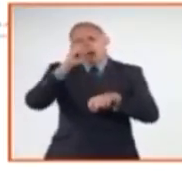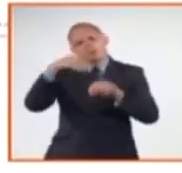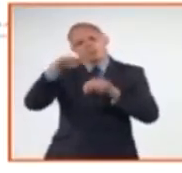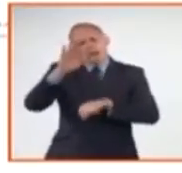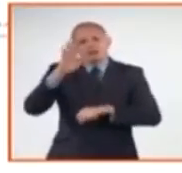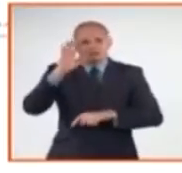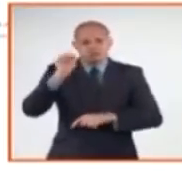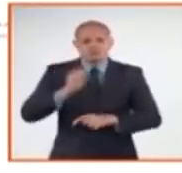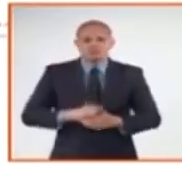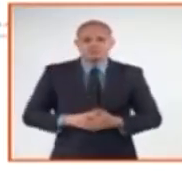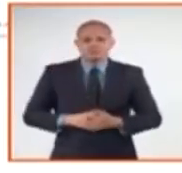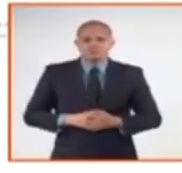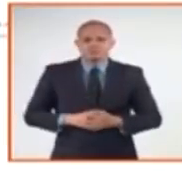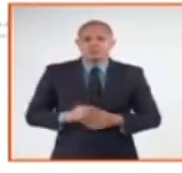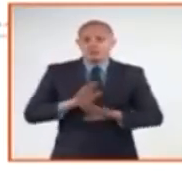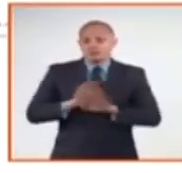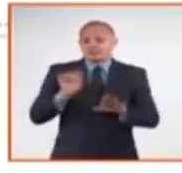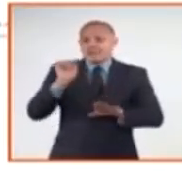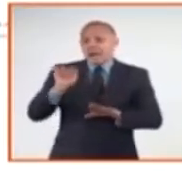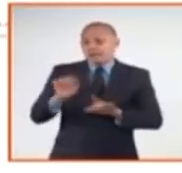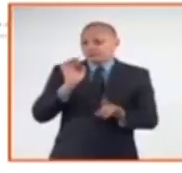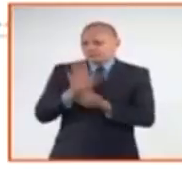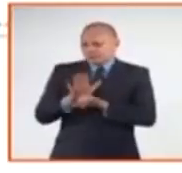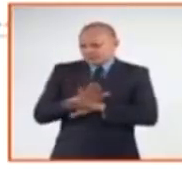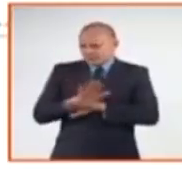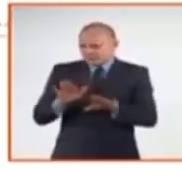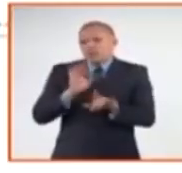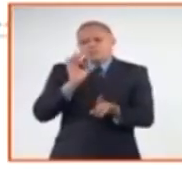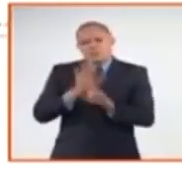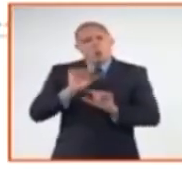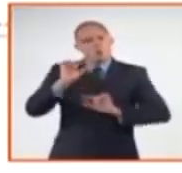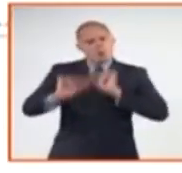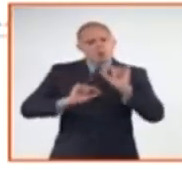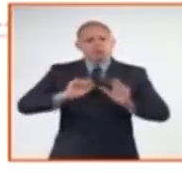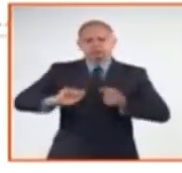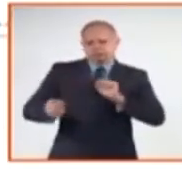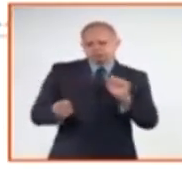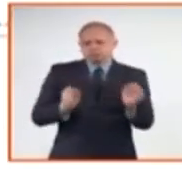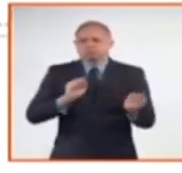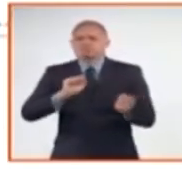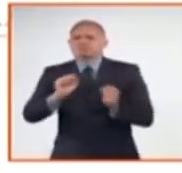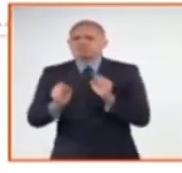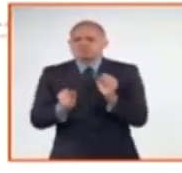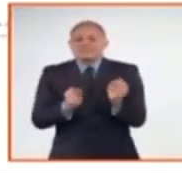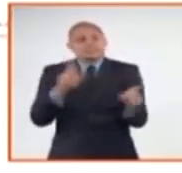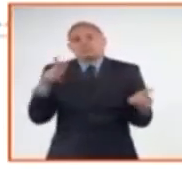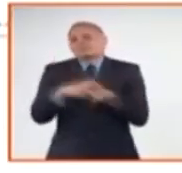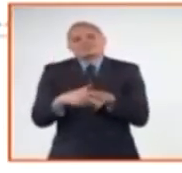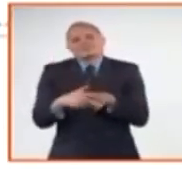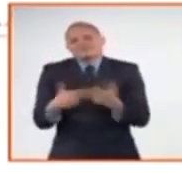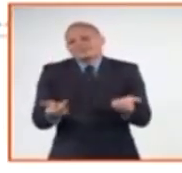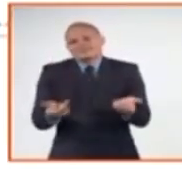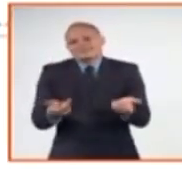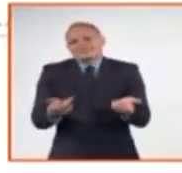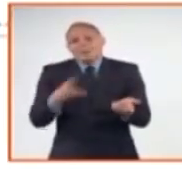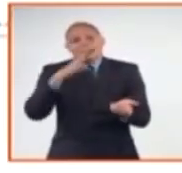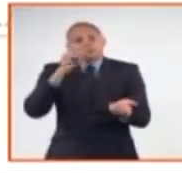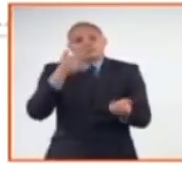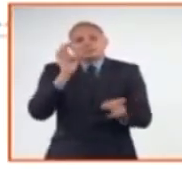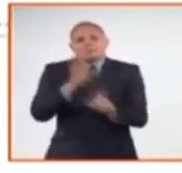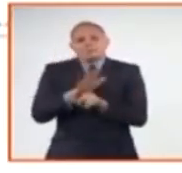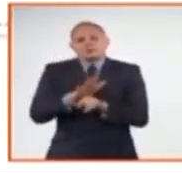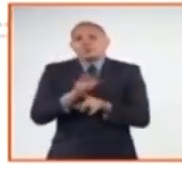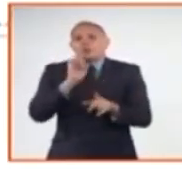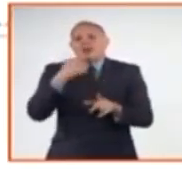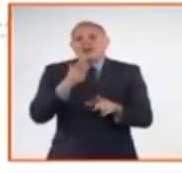entonces empieza a circular una cepa de este tipo de transmisor empiezan a enfermarse personas no vacunadas y también personas abonadas pero en un menor a una